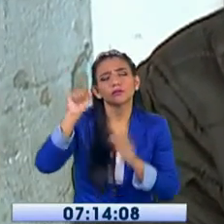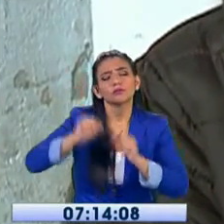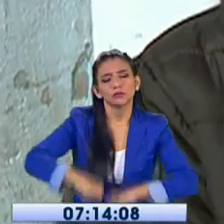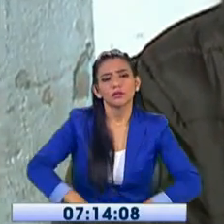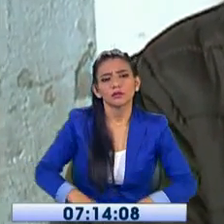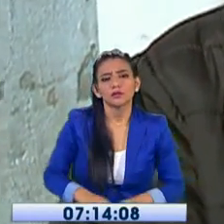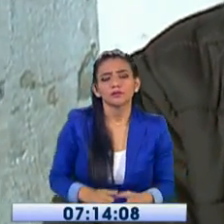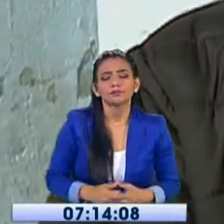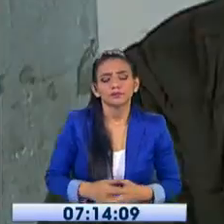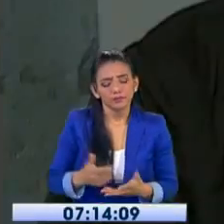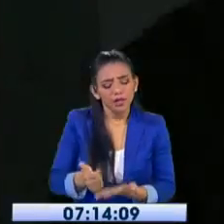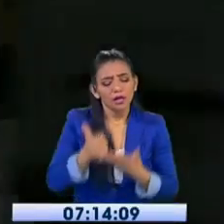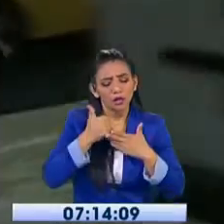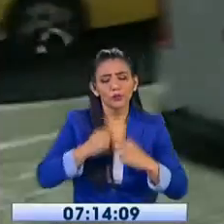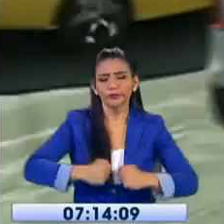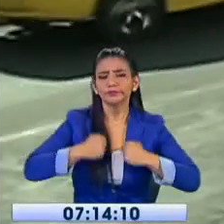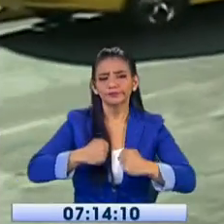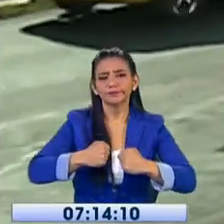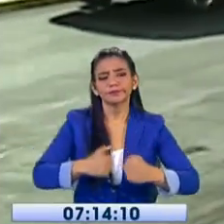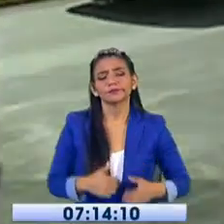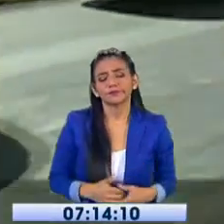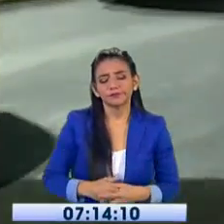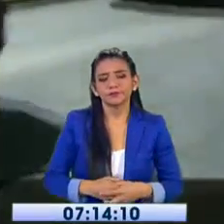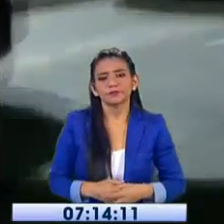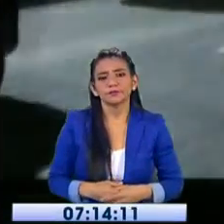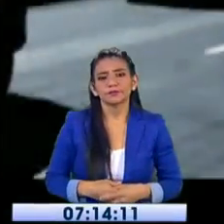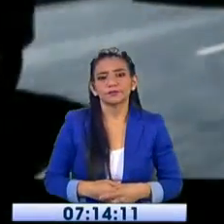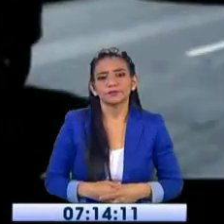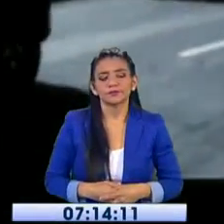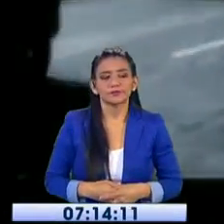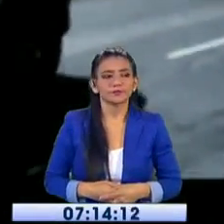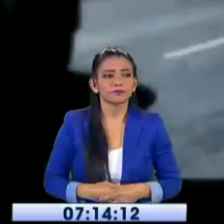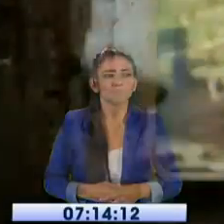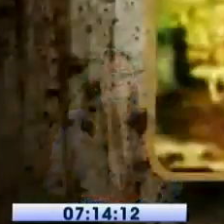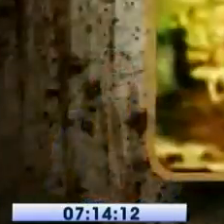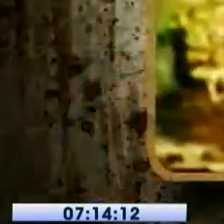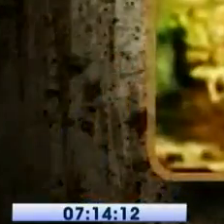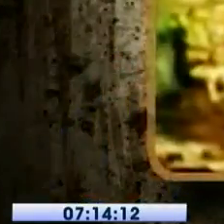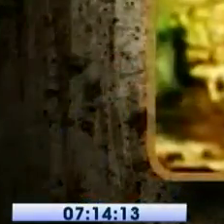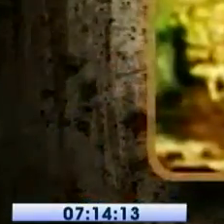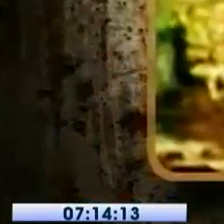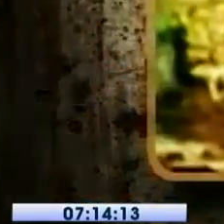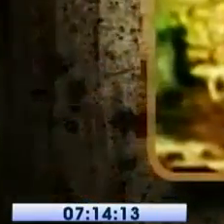me fortalece. Informó Adriana Rojas.